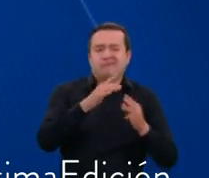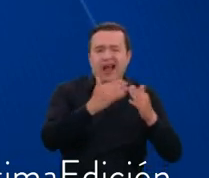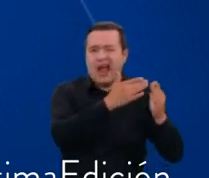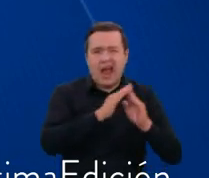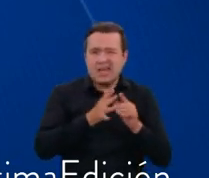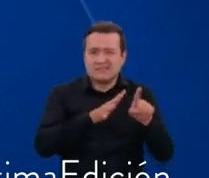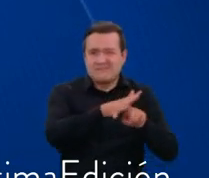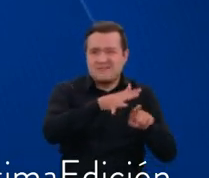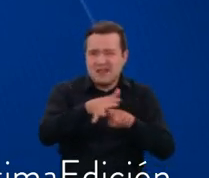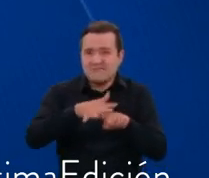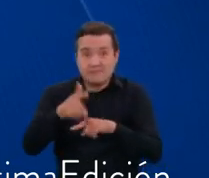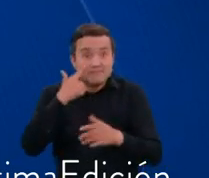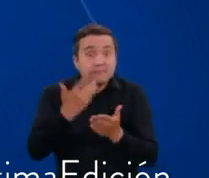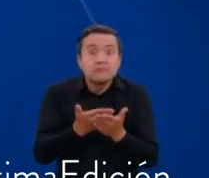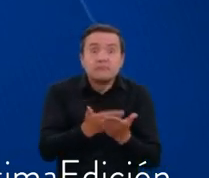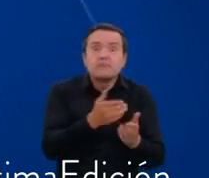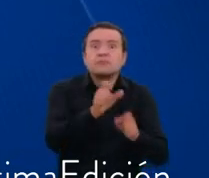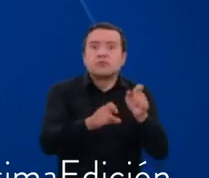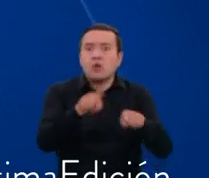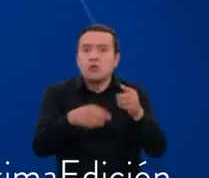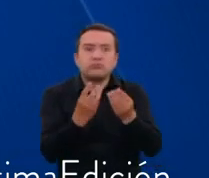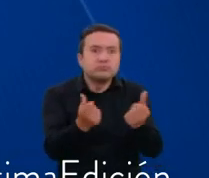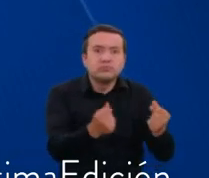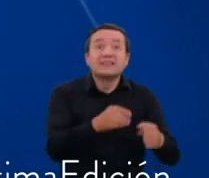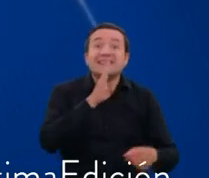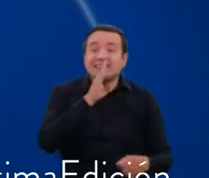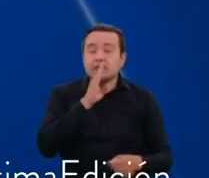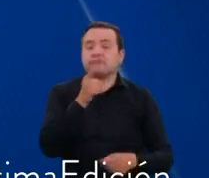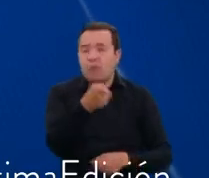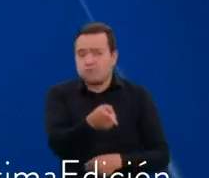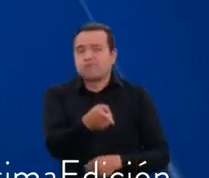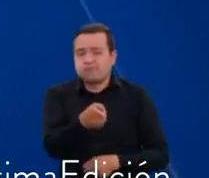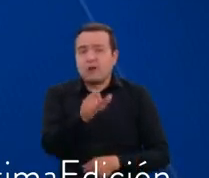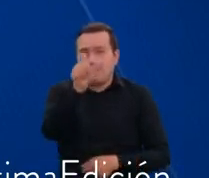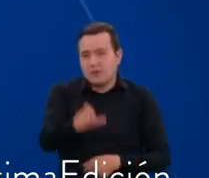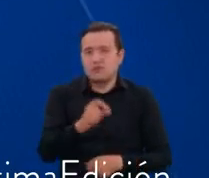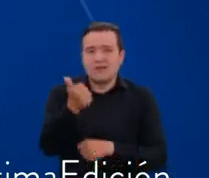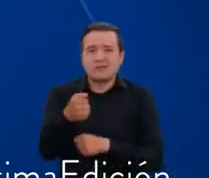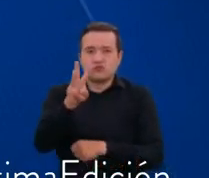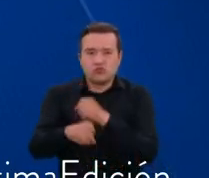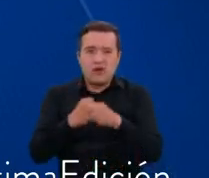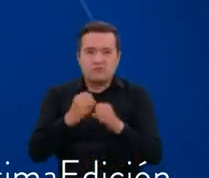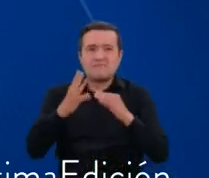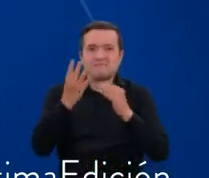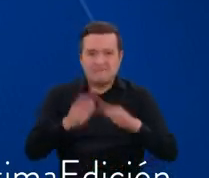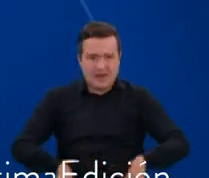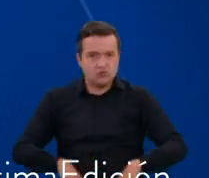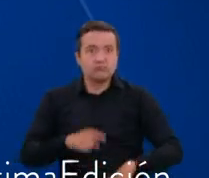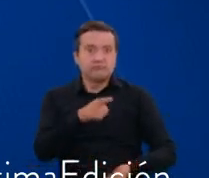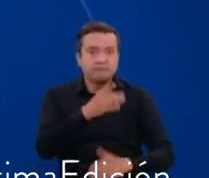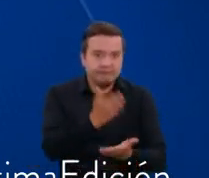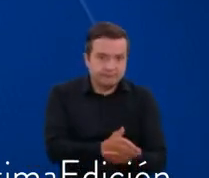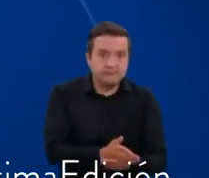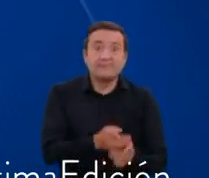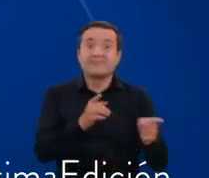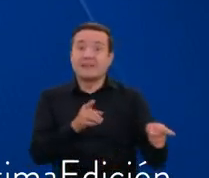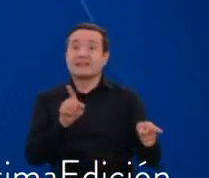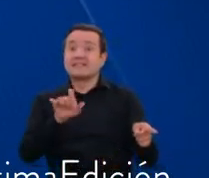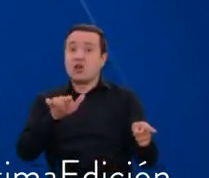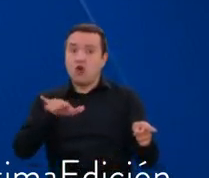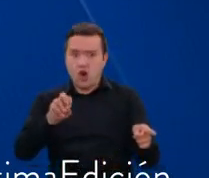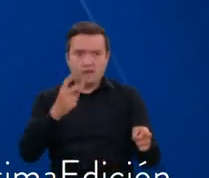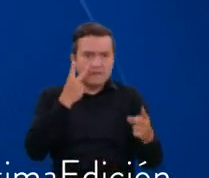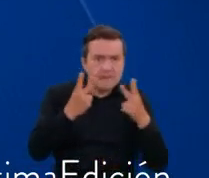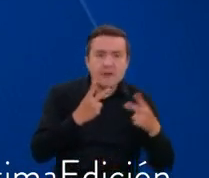personas desaparecidas, entre ellas un menor de edad. Mientras tanto, en el municipio de Segovia, nordeste antioqueño, sectores como